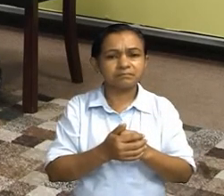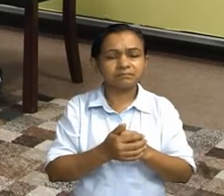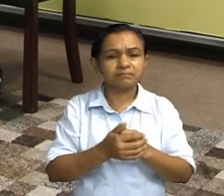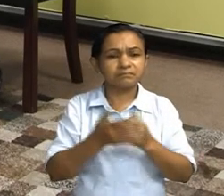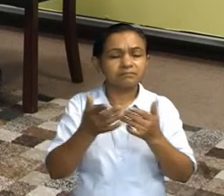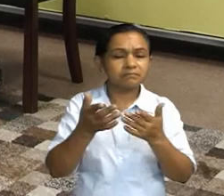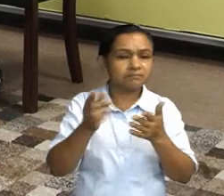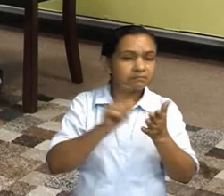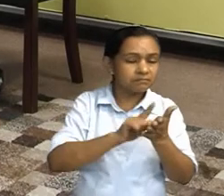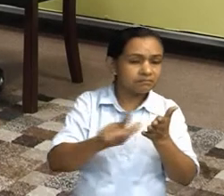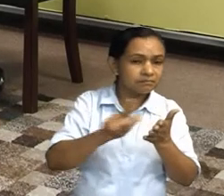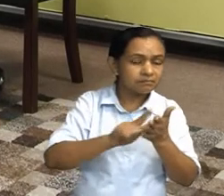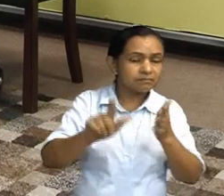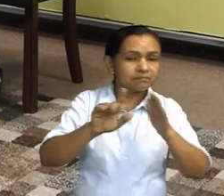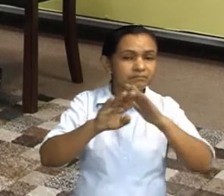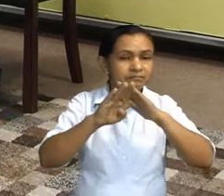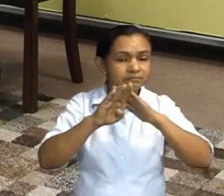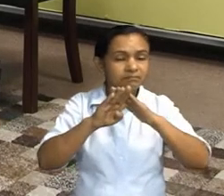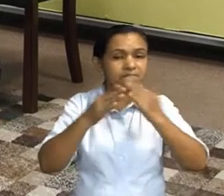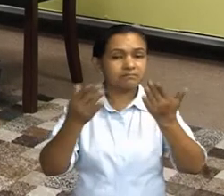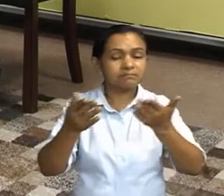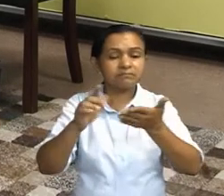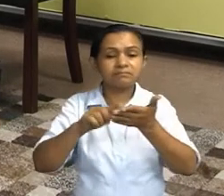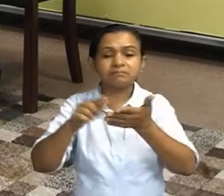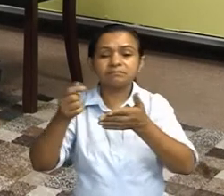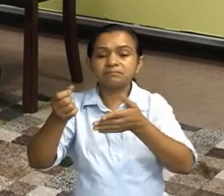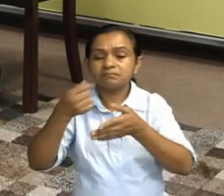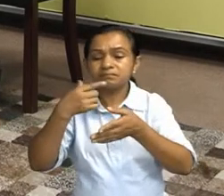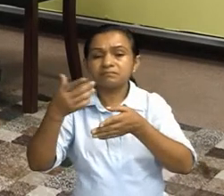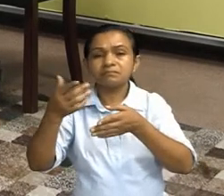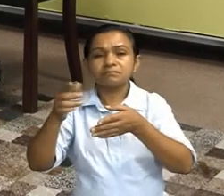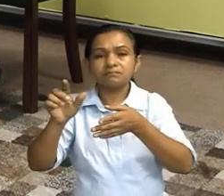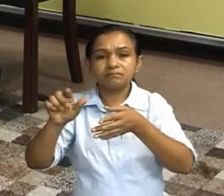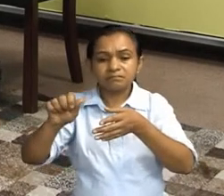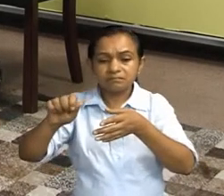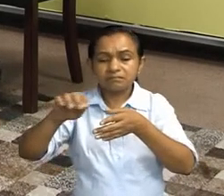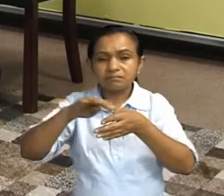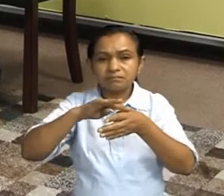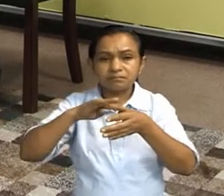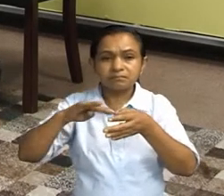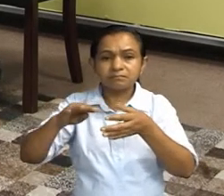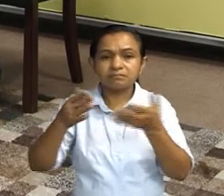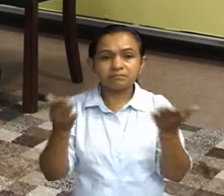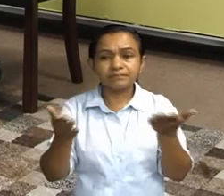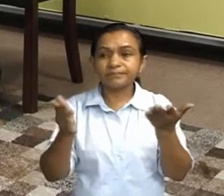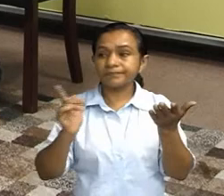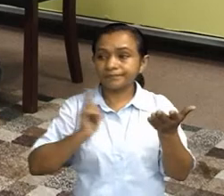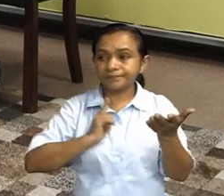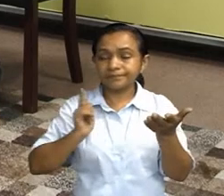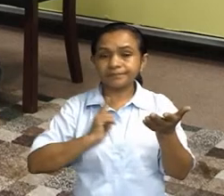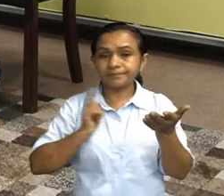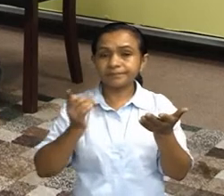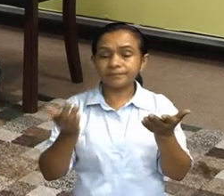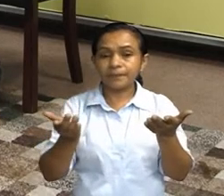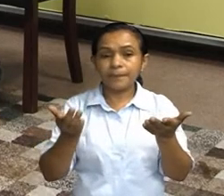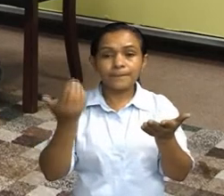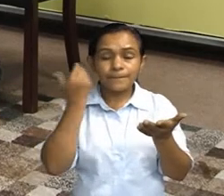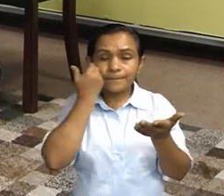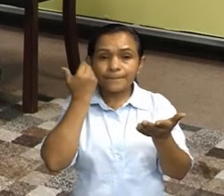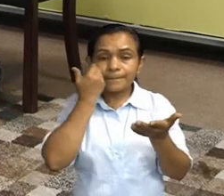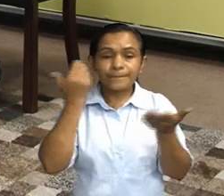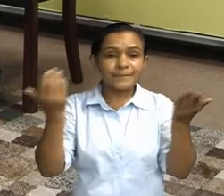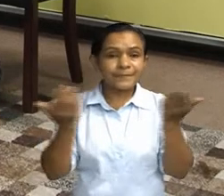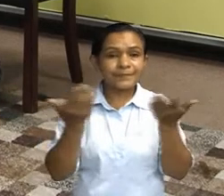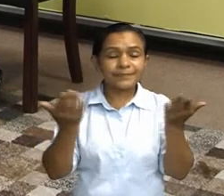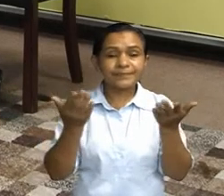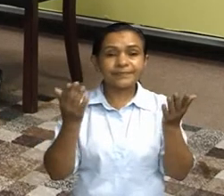de las medidas de preventivas, doctora, por ejemplo, una niña que tiene una infección muy,